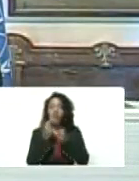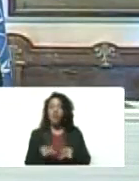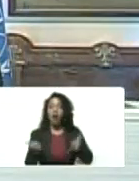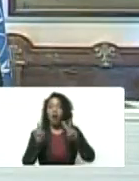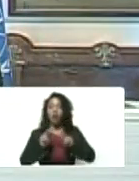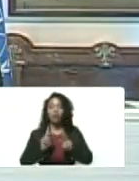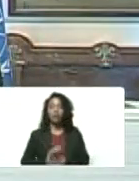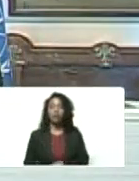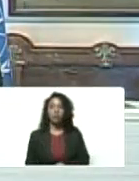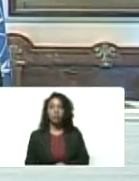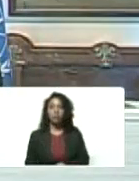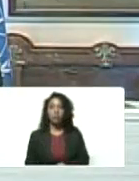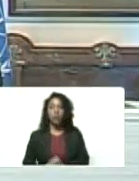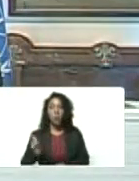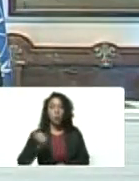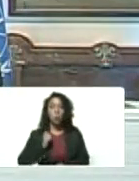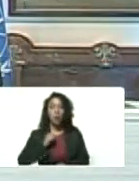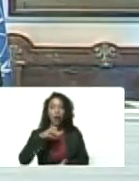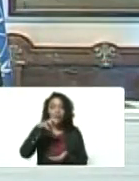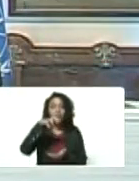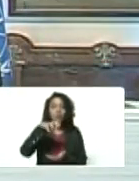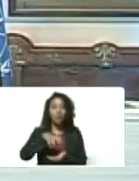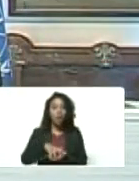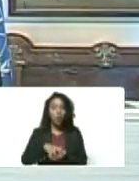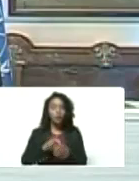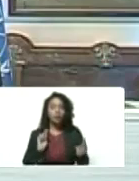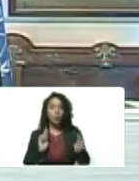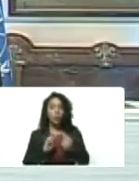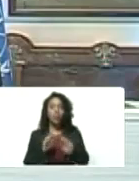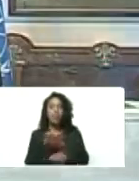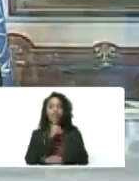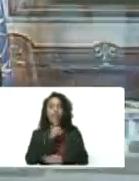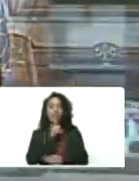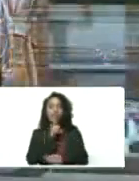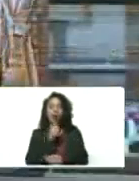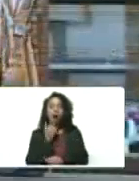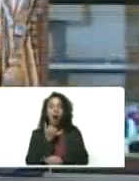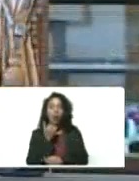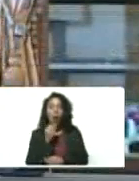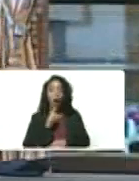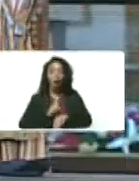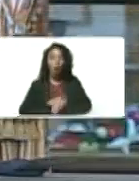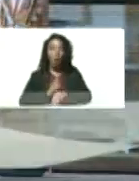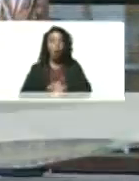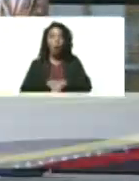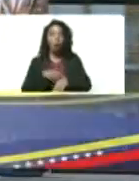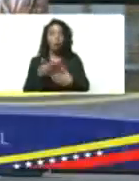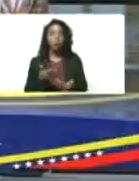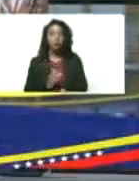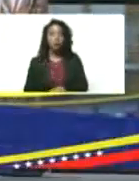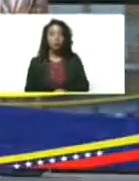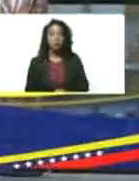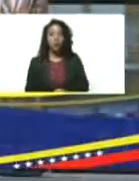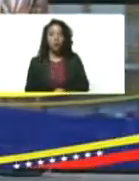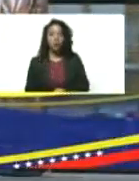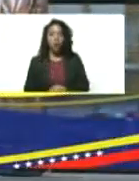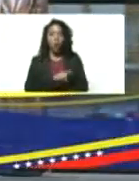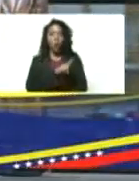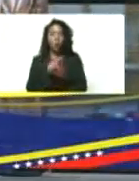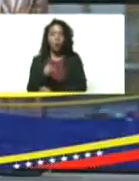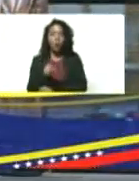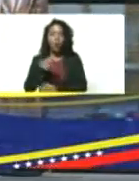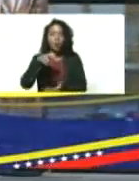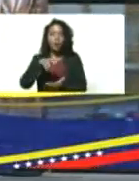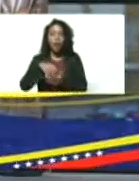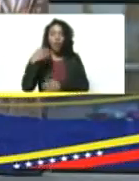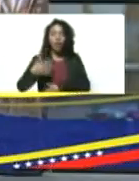a cualquier estado que se encuentra con dificultades a la hora de cumplir con el estado de derecho ha